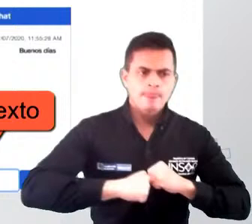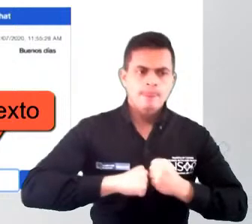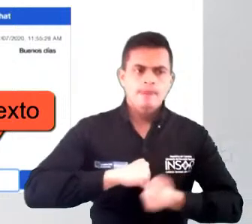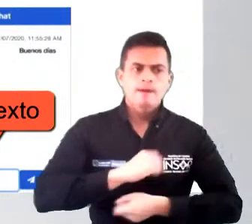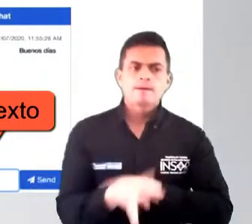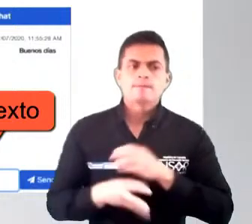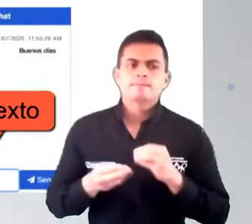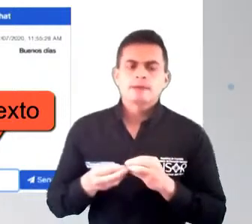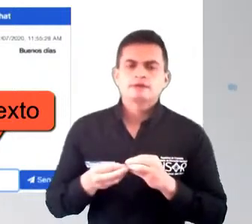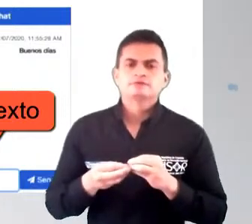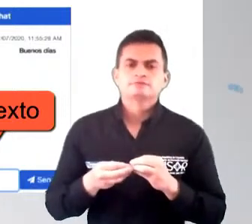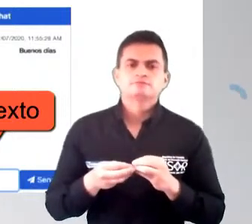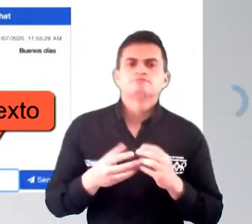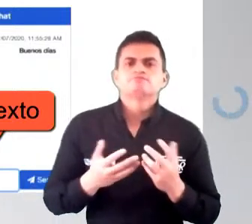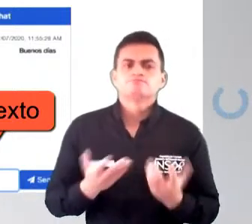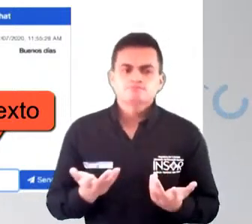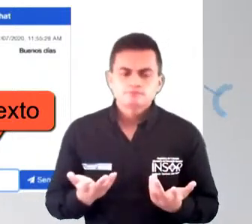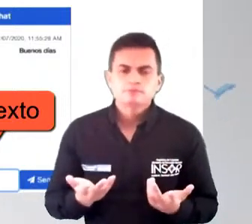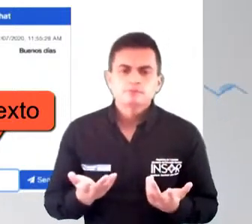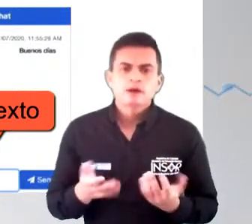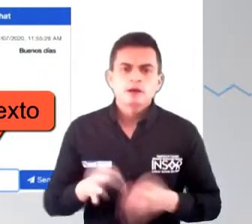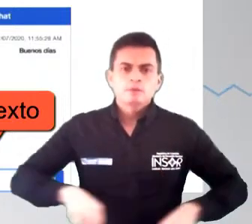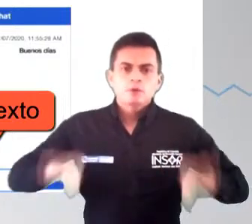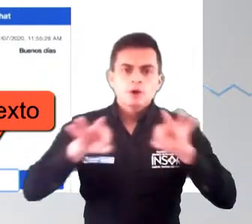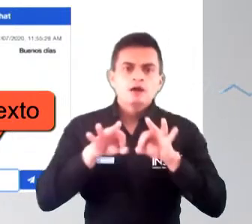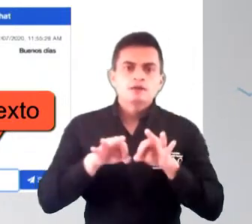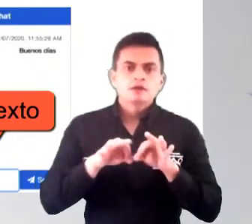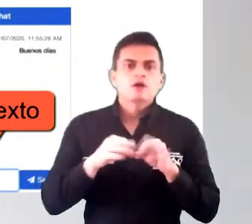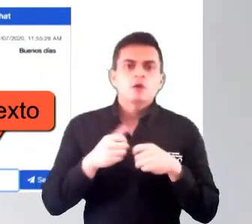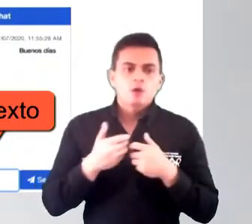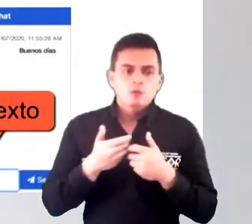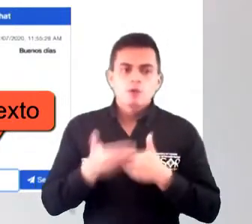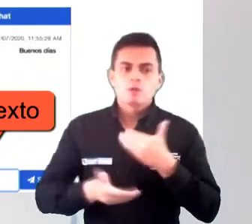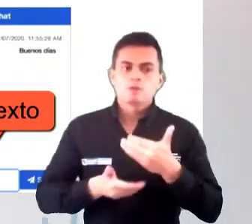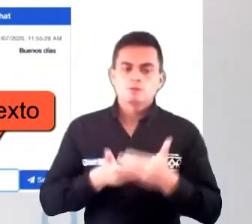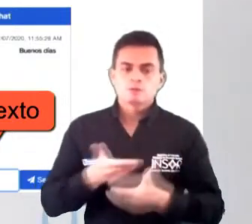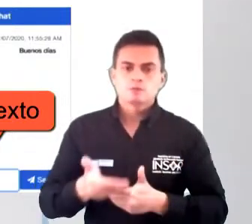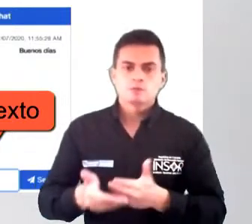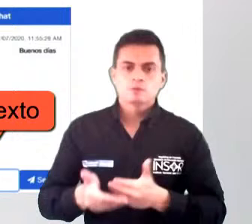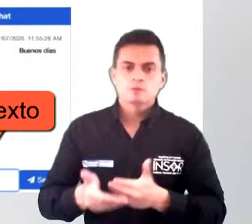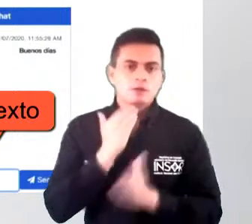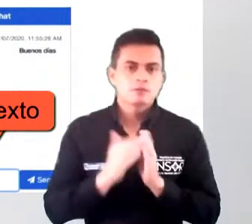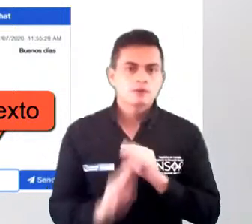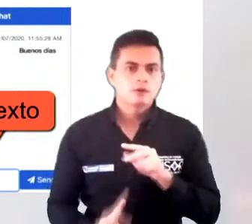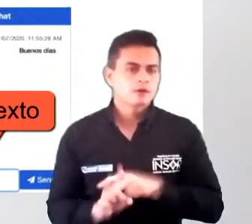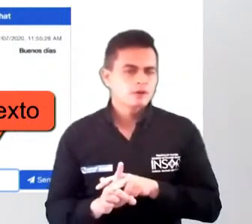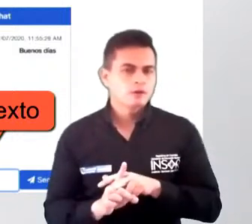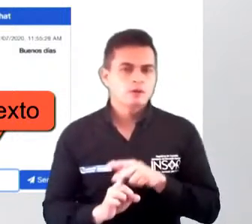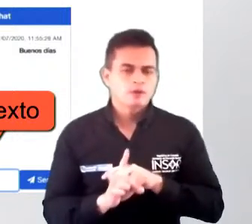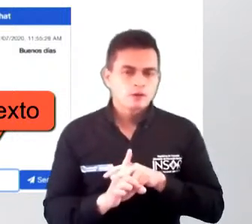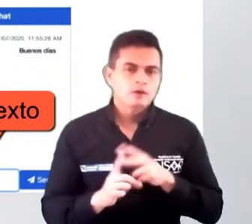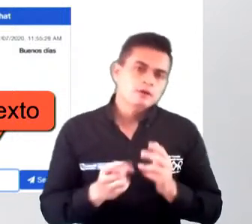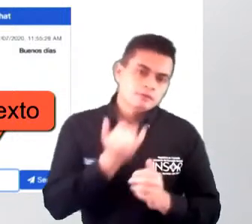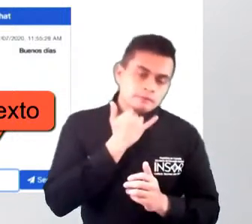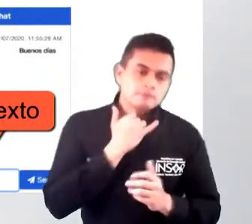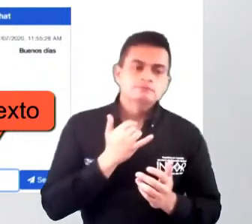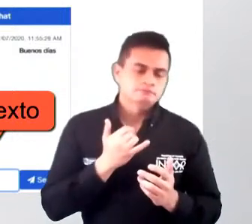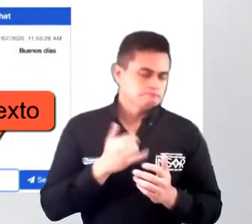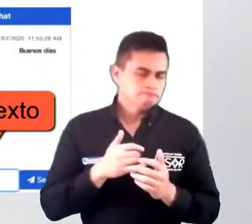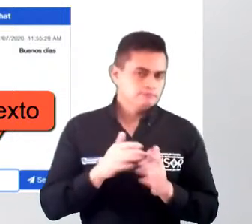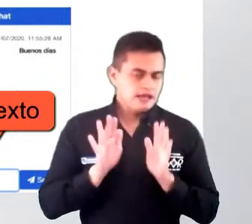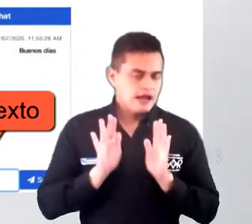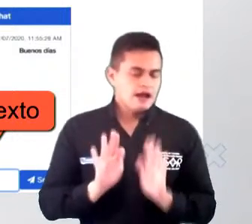vez en cuando hace efectiva su ley. Si algo puede fallar, fallará. Miren ustedes